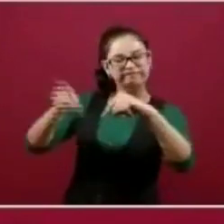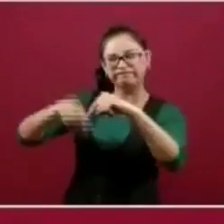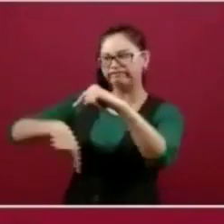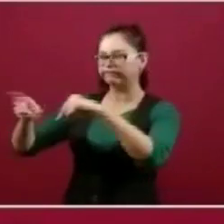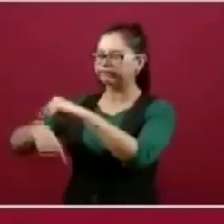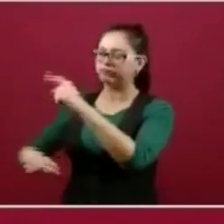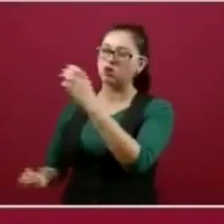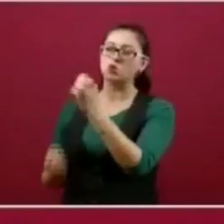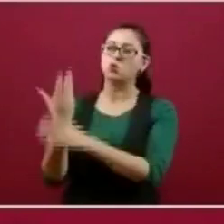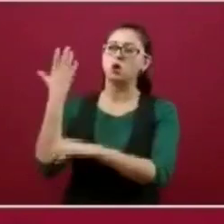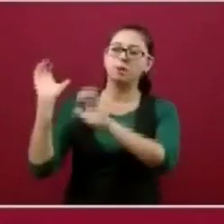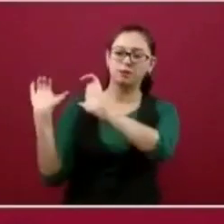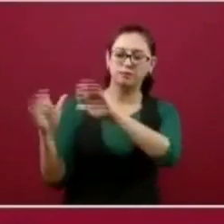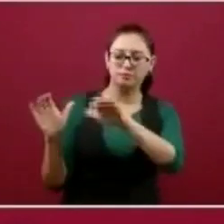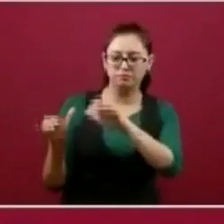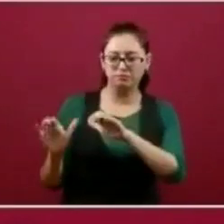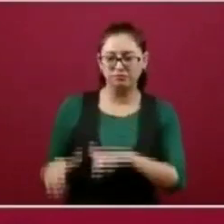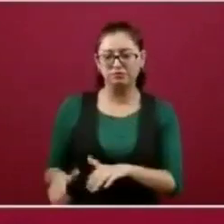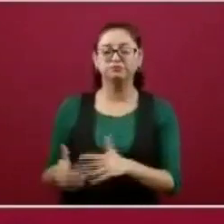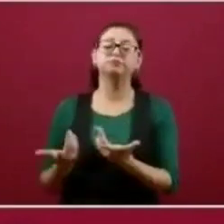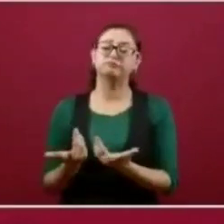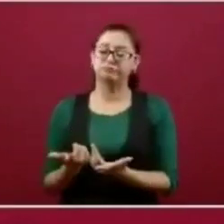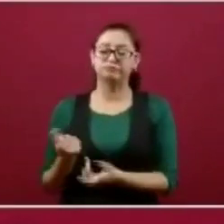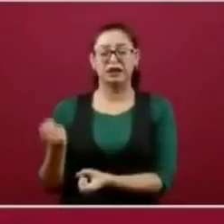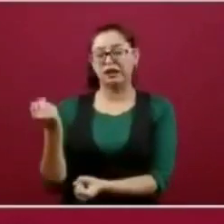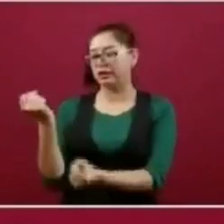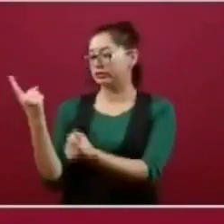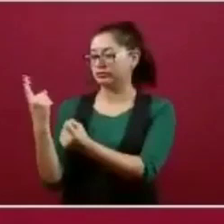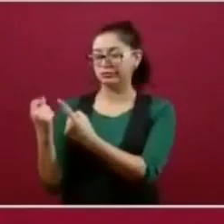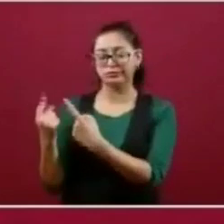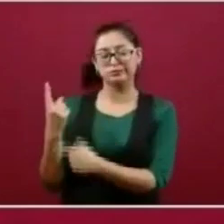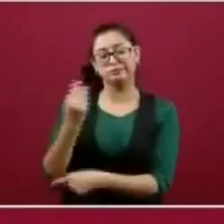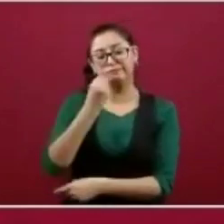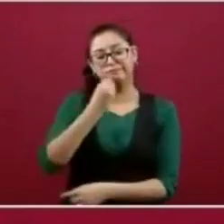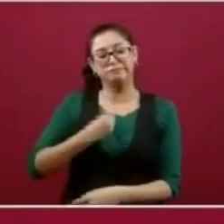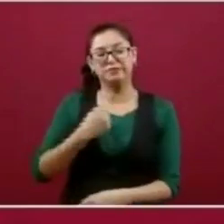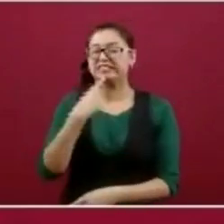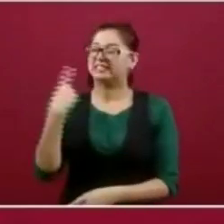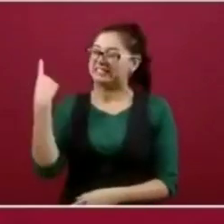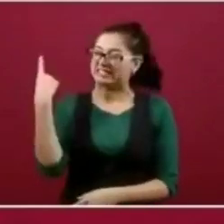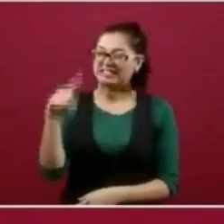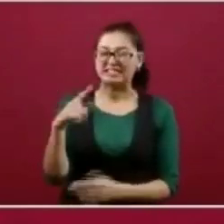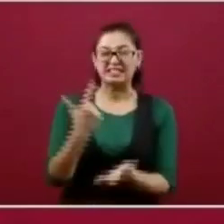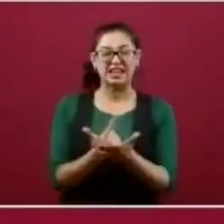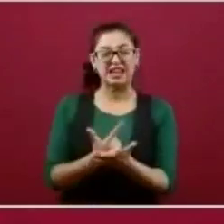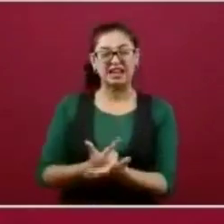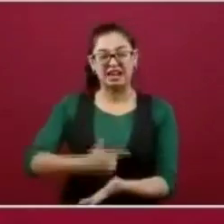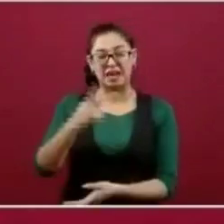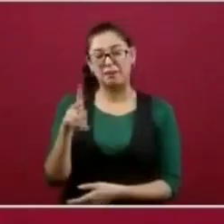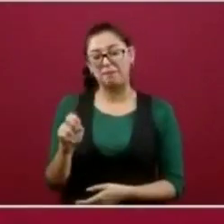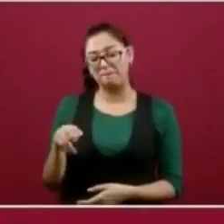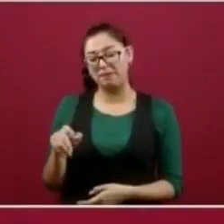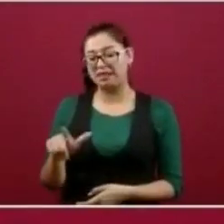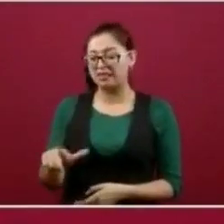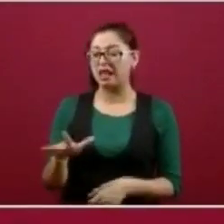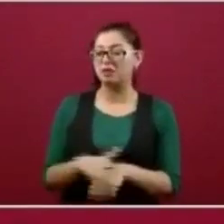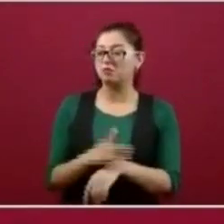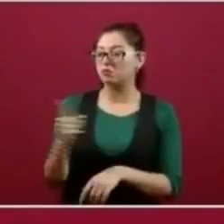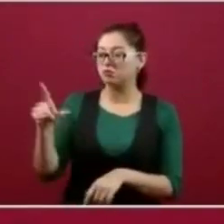luego ya hemos presentado algunas denuncias penales de agentes migratorios